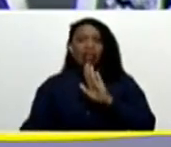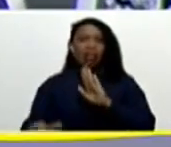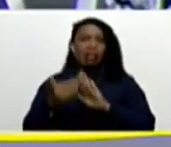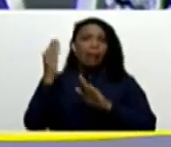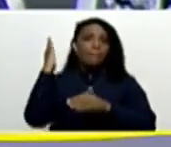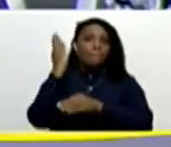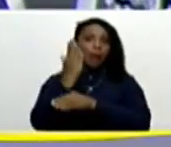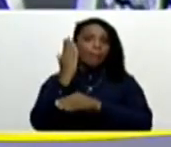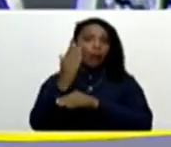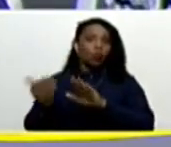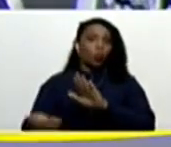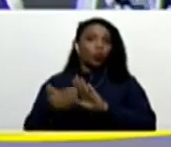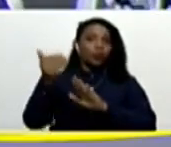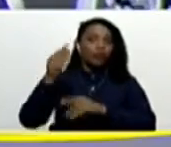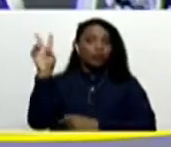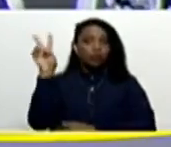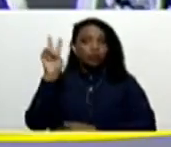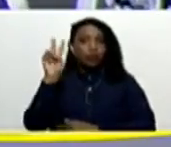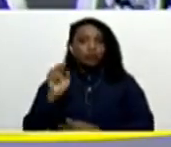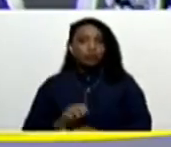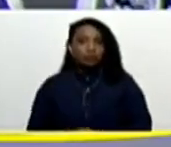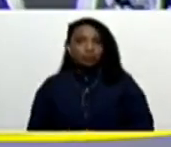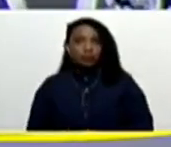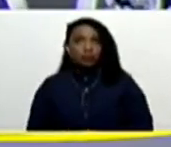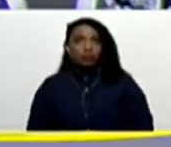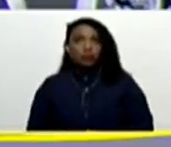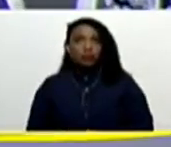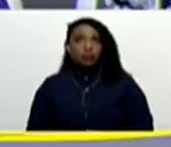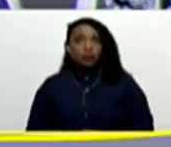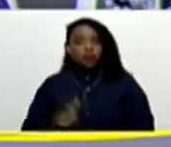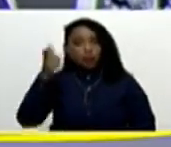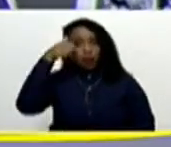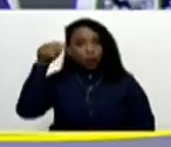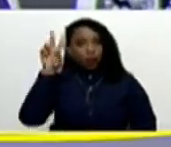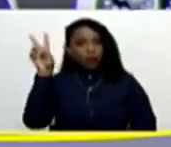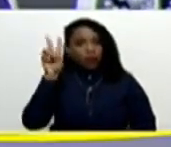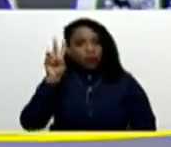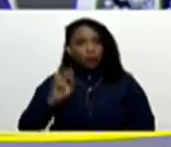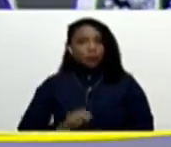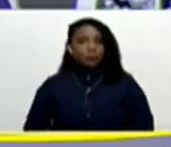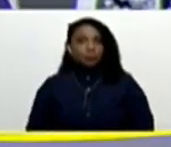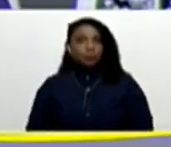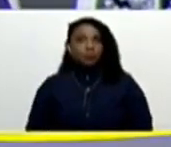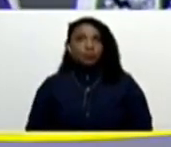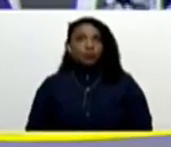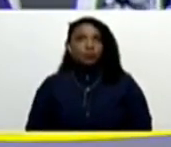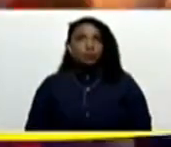sanciones que se le han impuesto al gobierno y al pueblo de Venezuela.